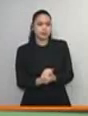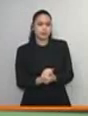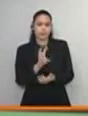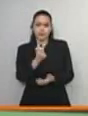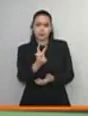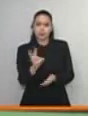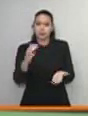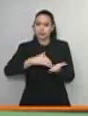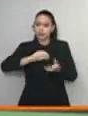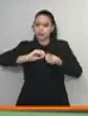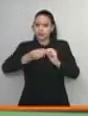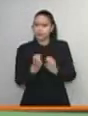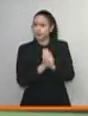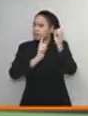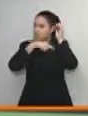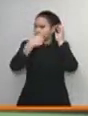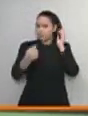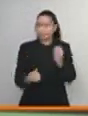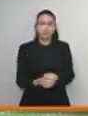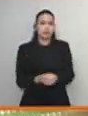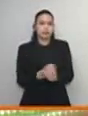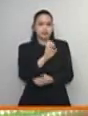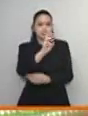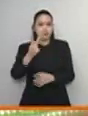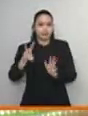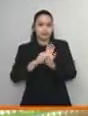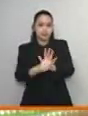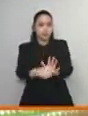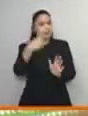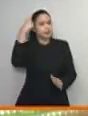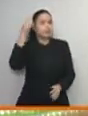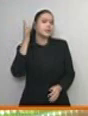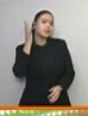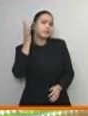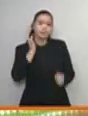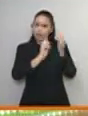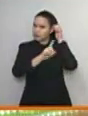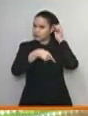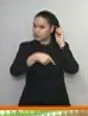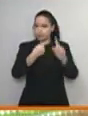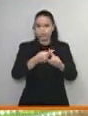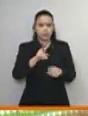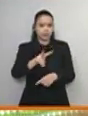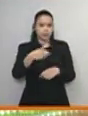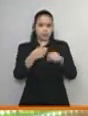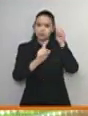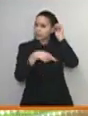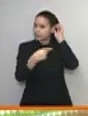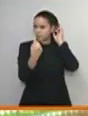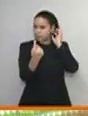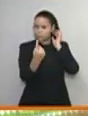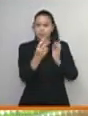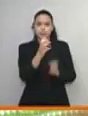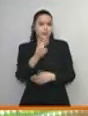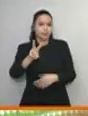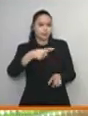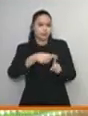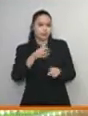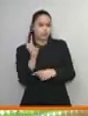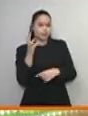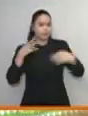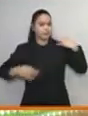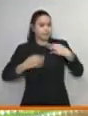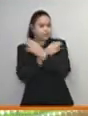6. El número ganador en la diaria es el 02 con su símbolo de sueños mujer. Para Multi-X 2X y para más 1, 02 más 6.